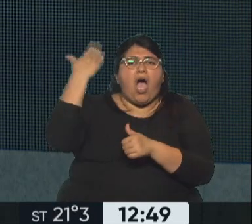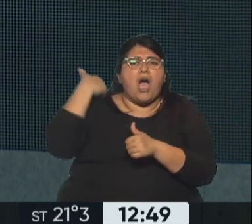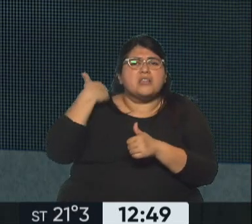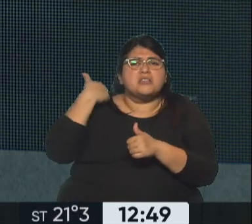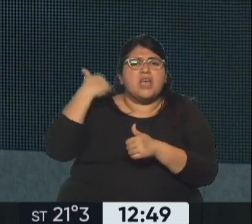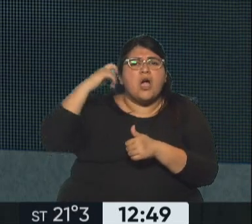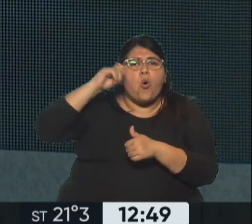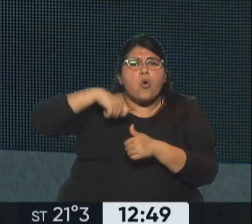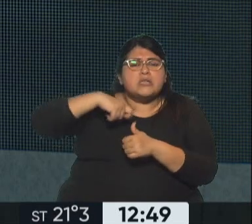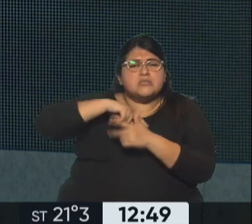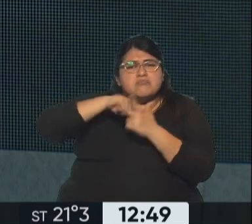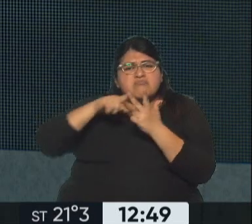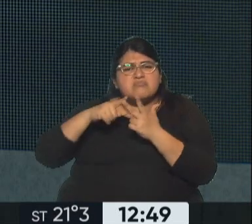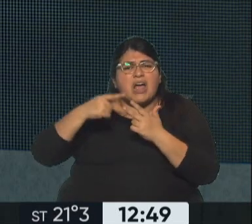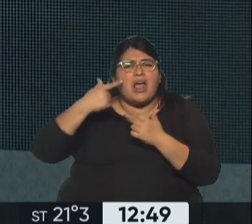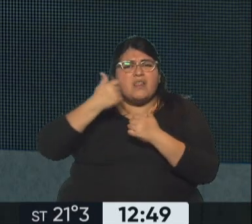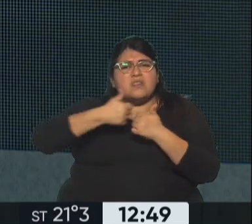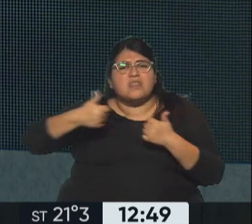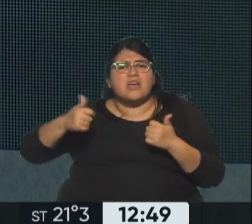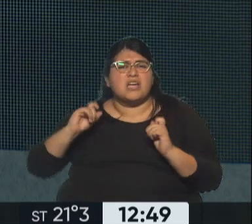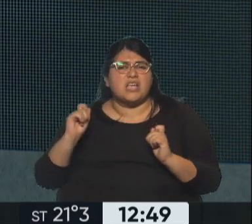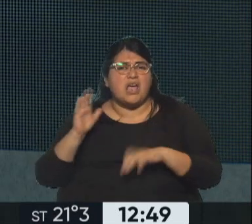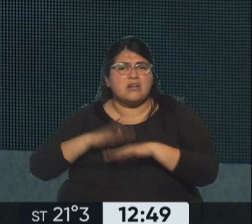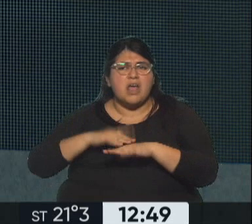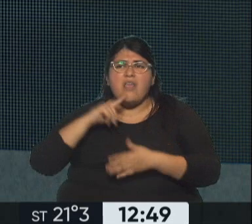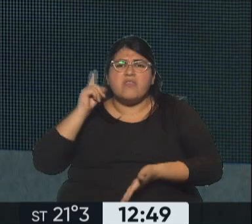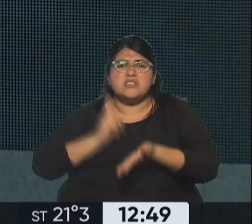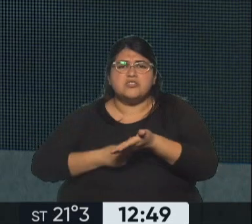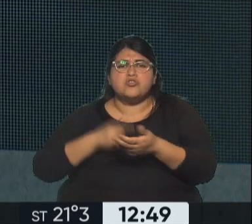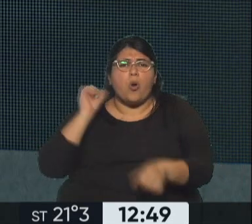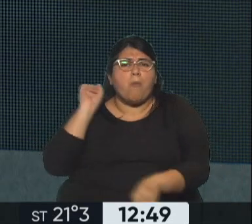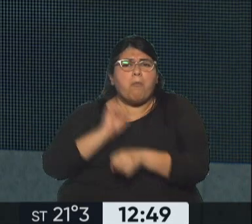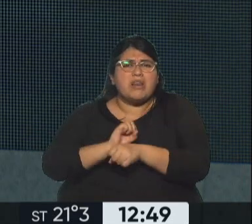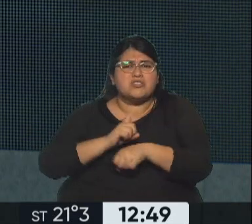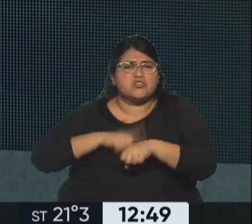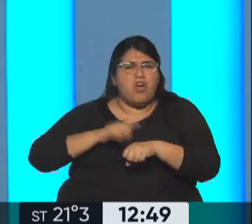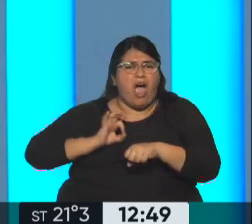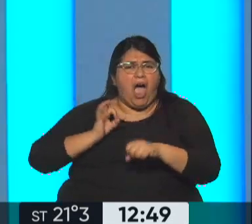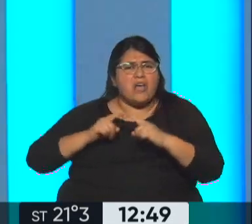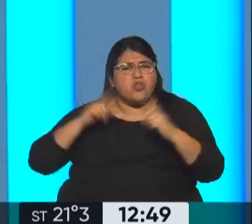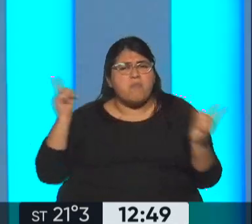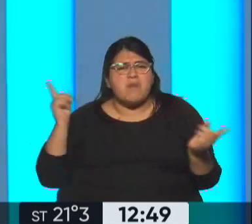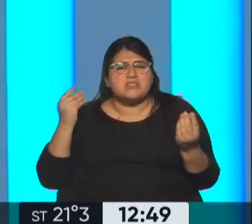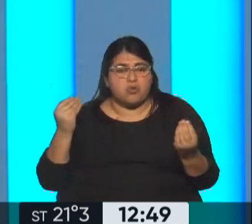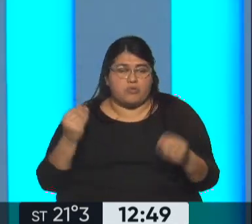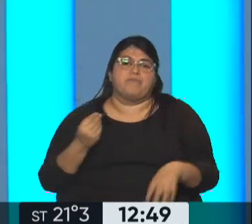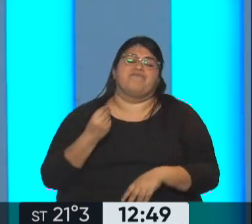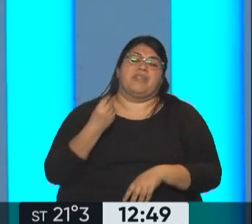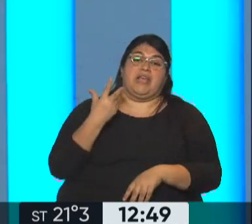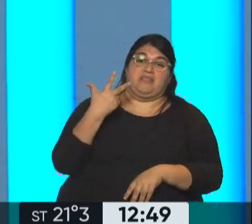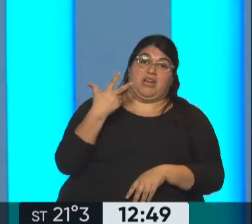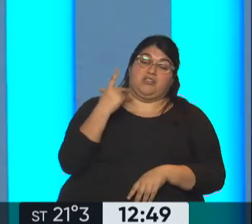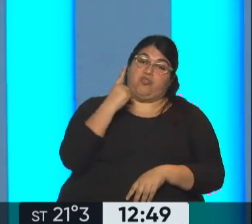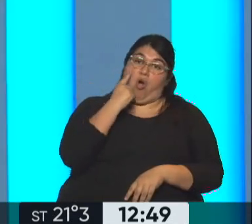¿por qué adoptaron finalmente esta decisión de la prisión perpetua para esta mujer? Bueno, son 3 varones que juzgaron